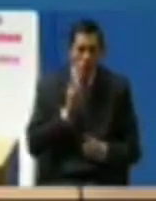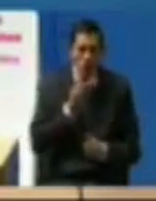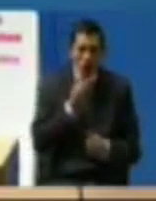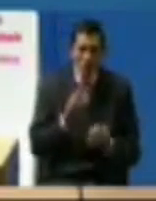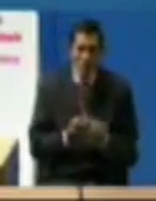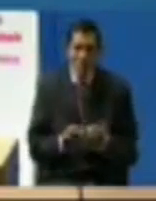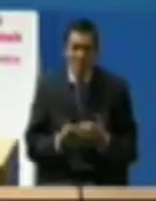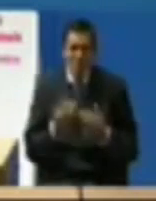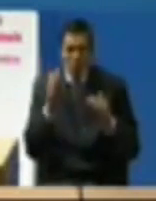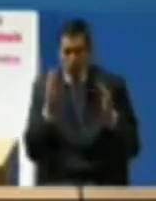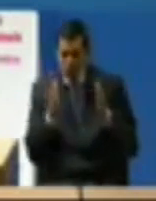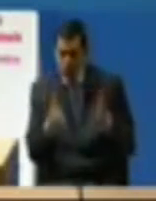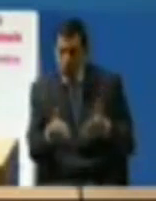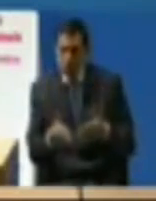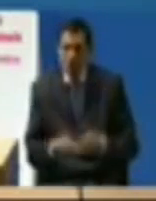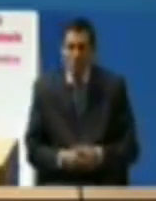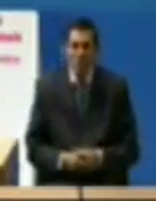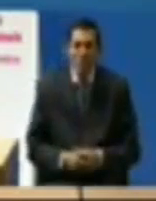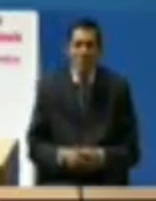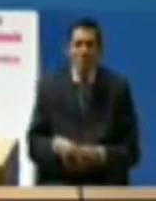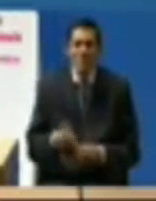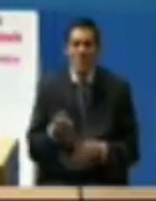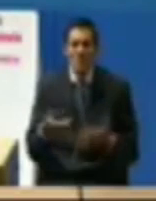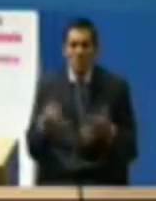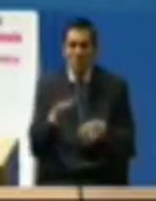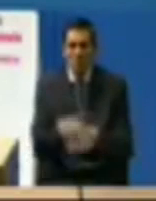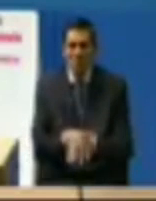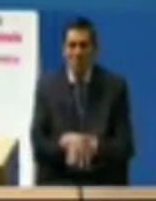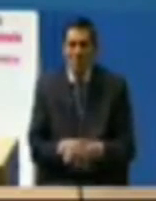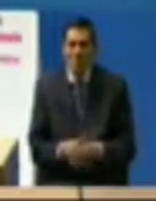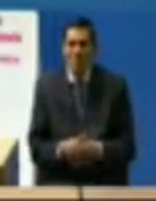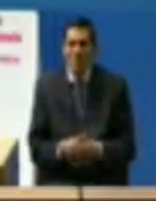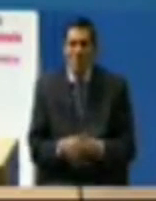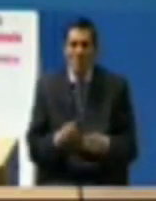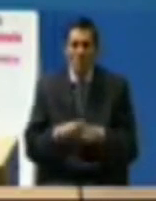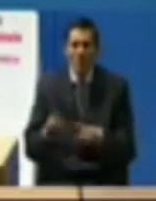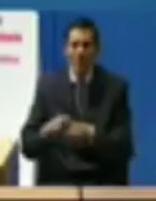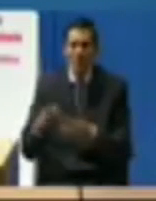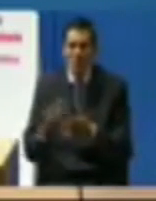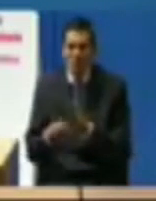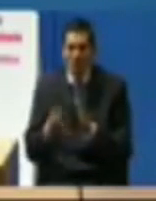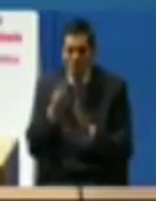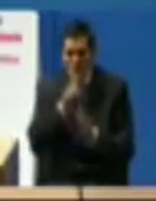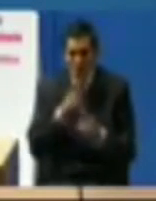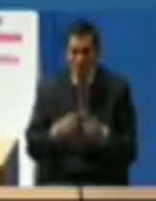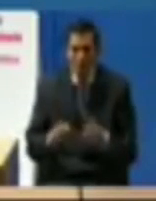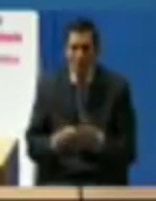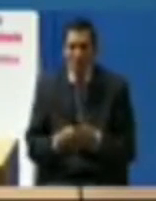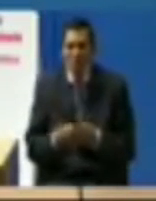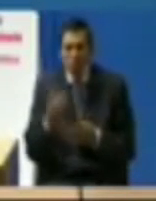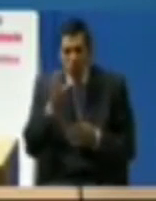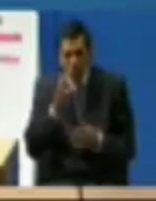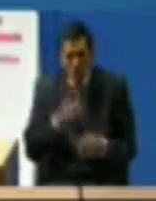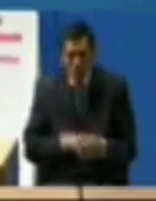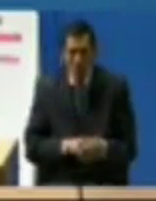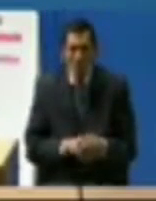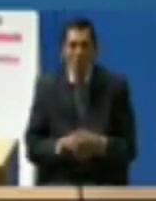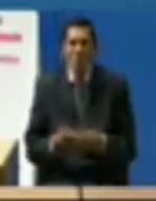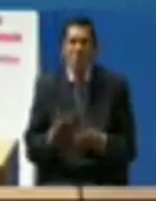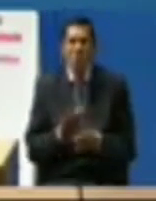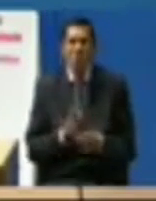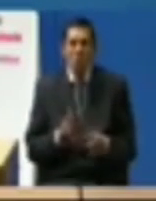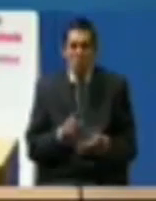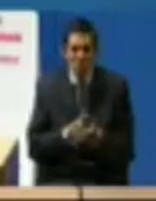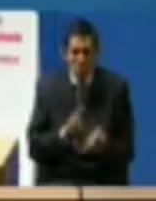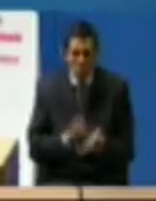perspectiva de género, sino también a la composición multiétnica, multilingüe y pluricultural existente en los pueblos y comunidades indígenas de